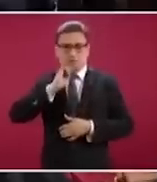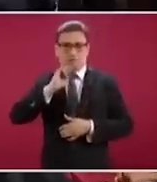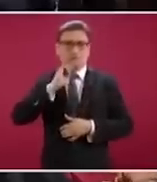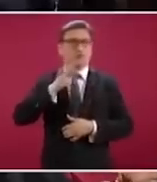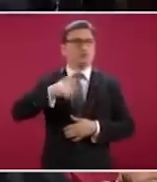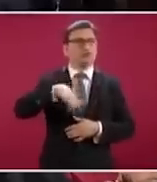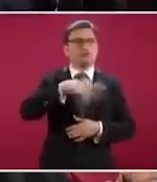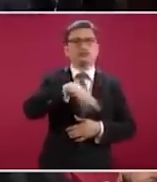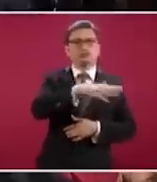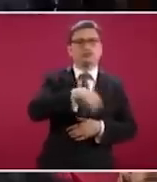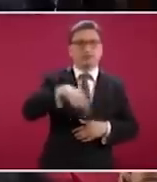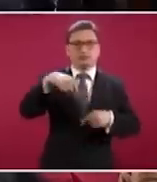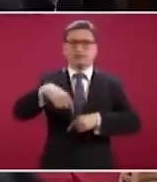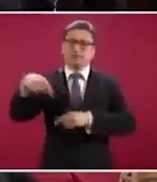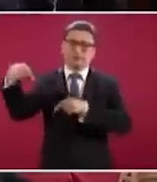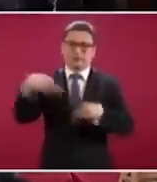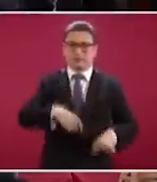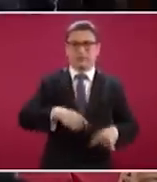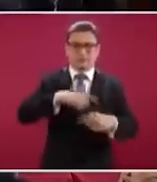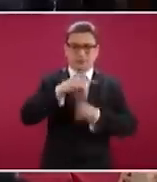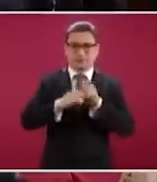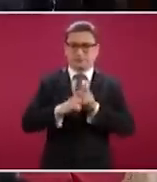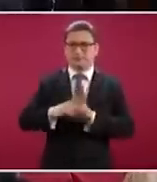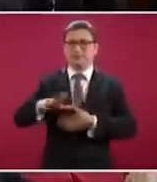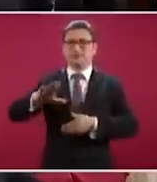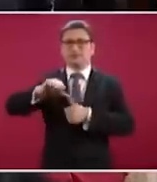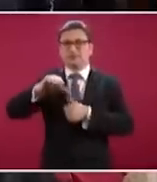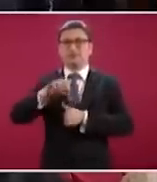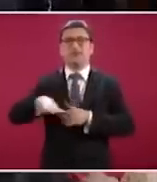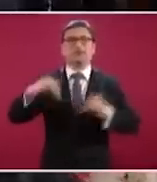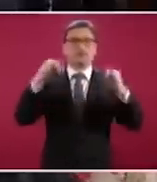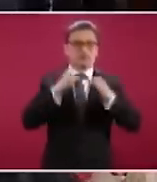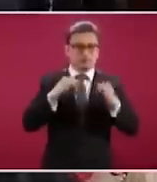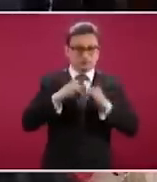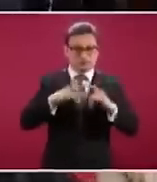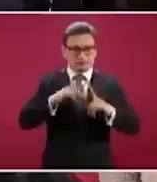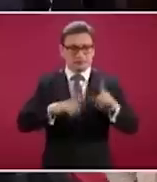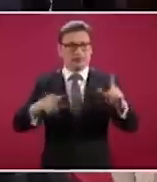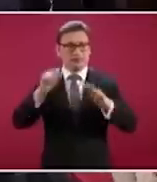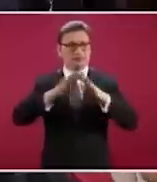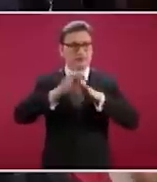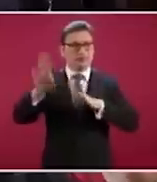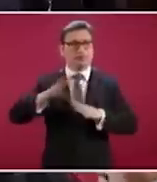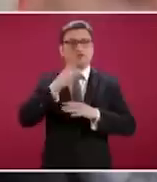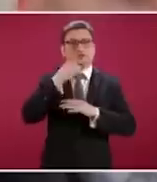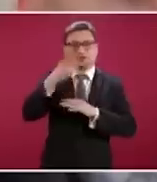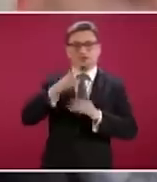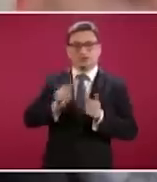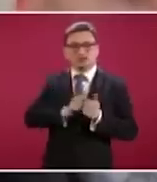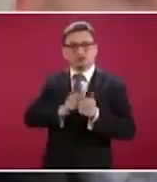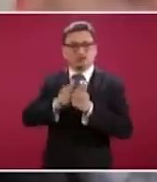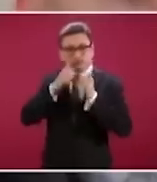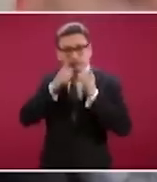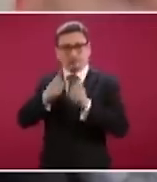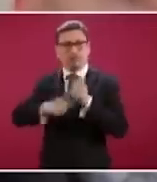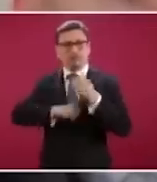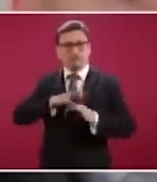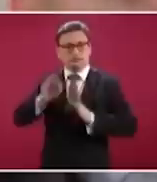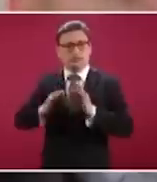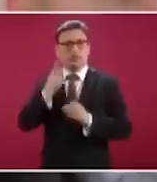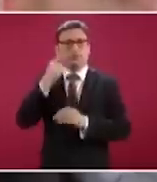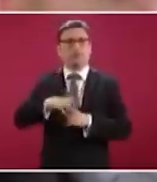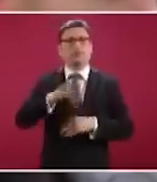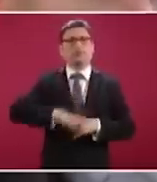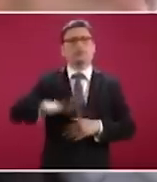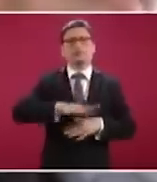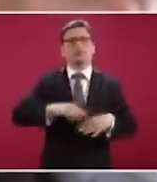que están en nuestro país, ya el Instituto Nacional de Migración incluso ha expresado que hay un acompañamiento por parte de ellos, o el tema de